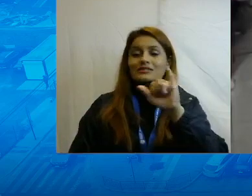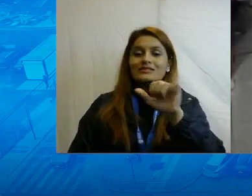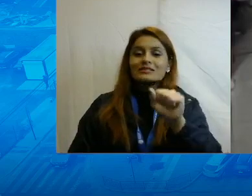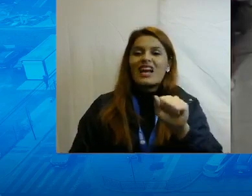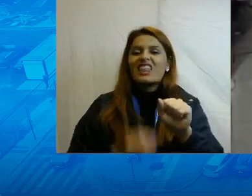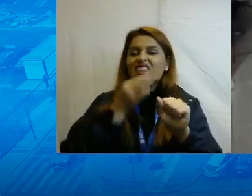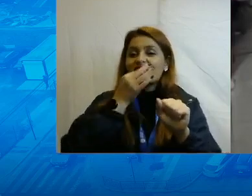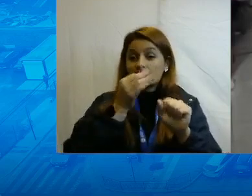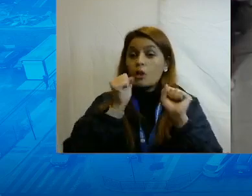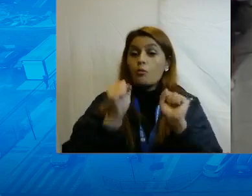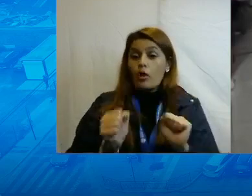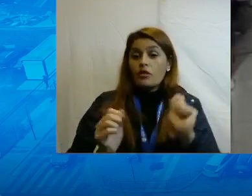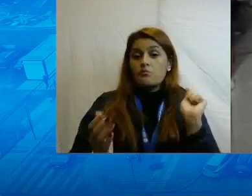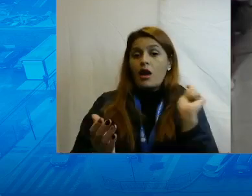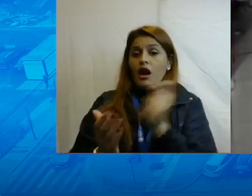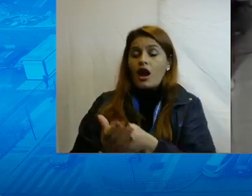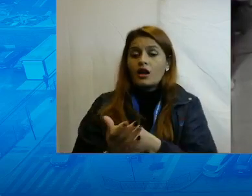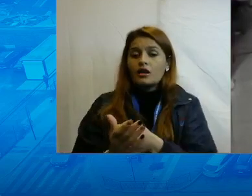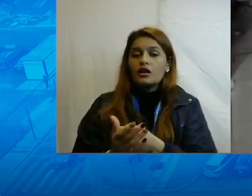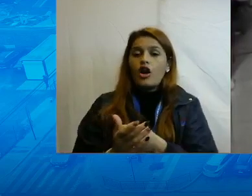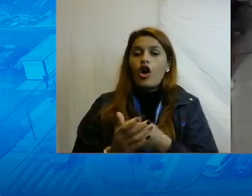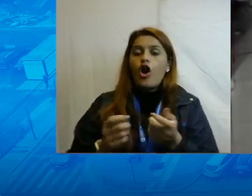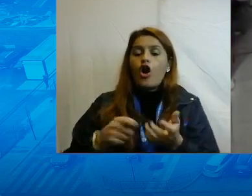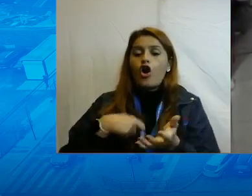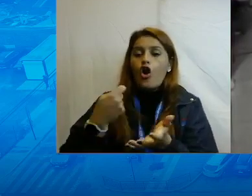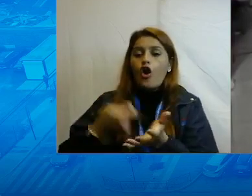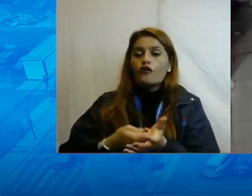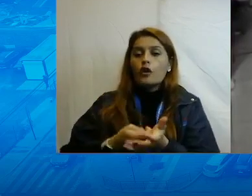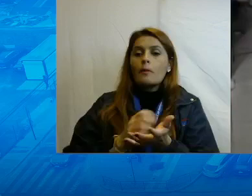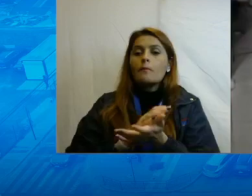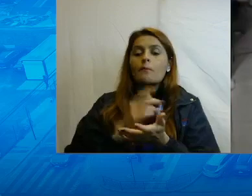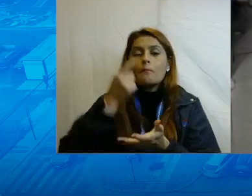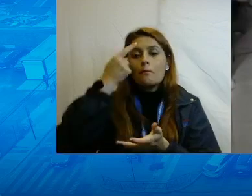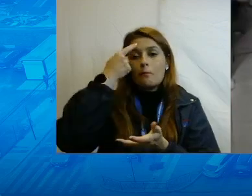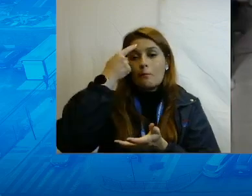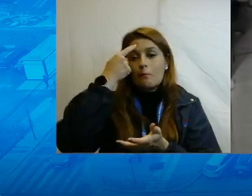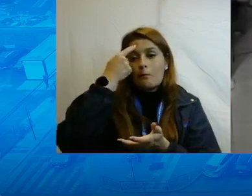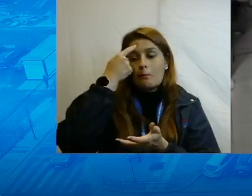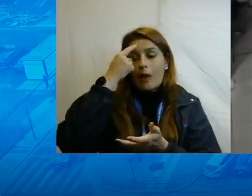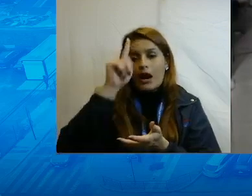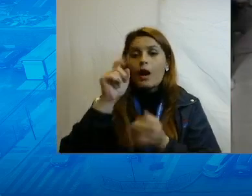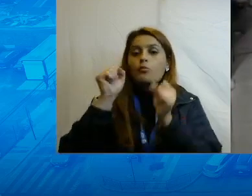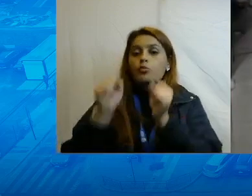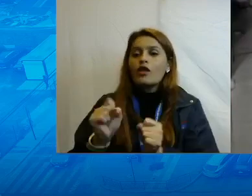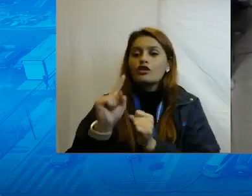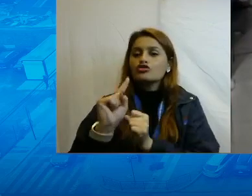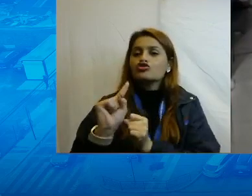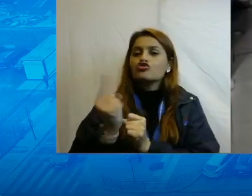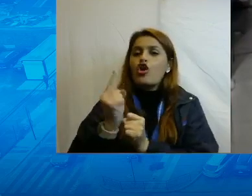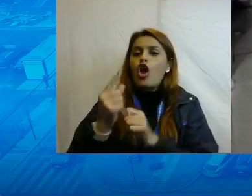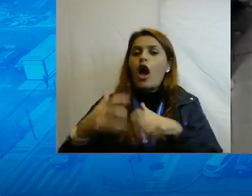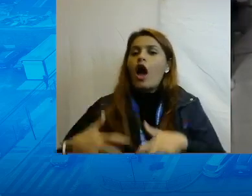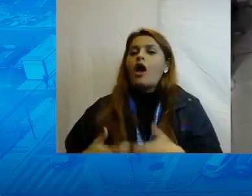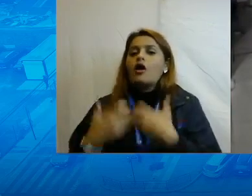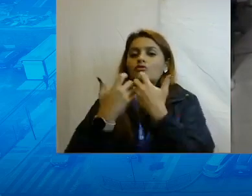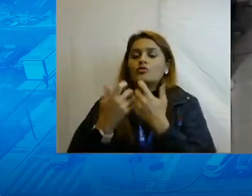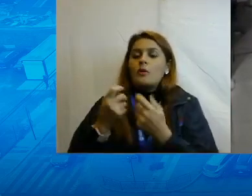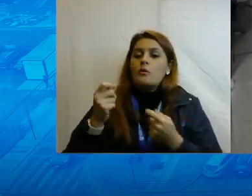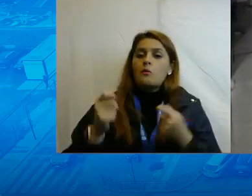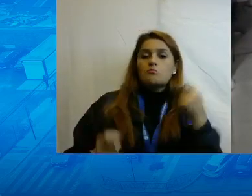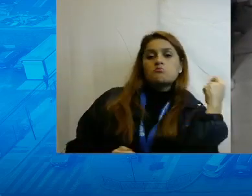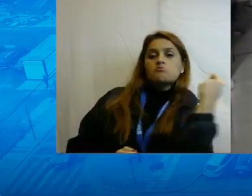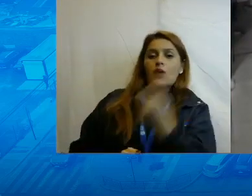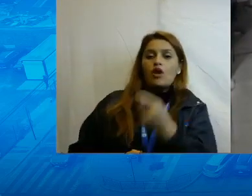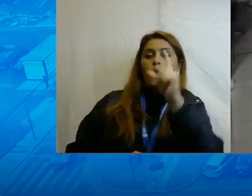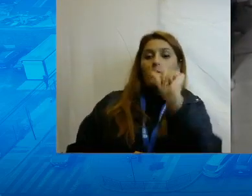cobros simbólicos, incluso como para poder permitir una especie de sostenibilidad en la veterinaria,